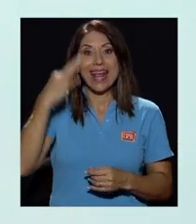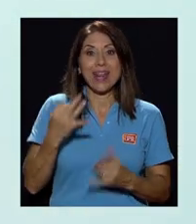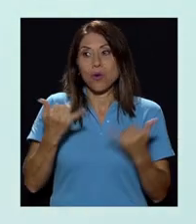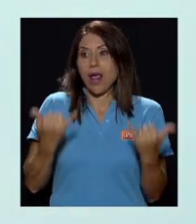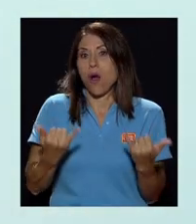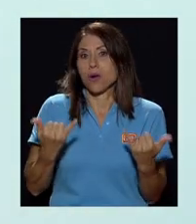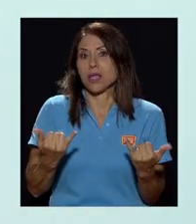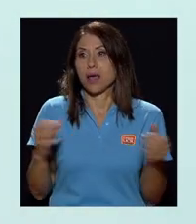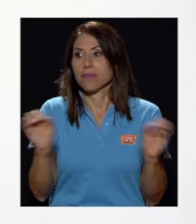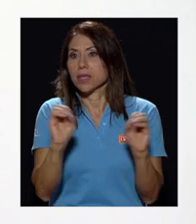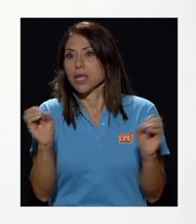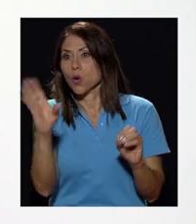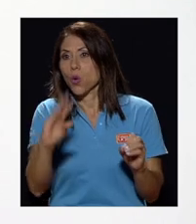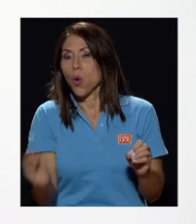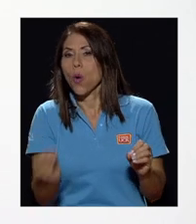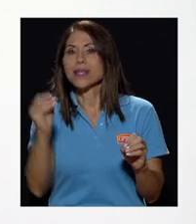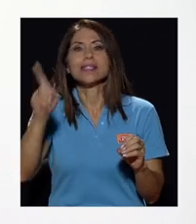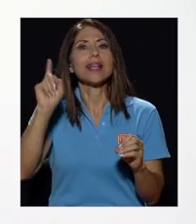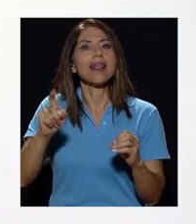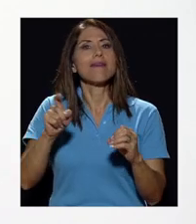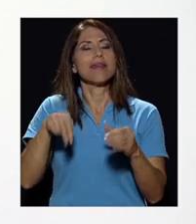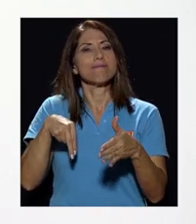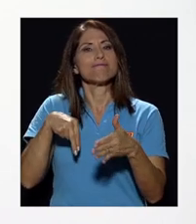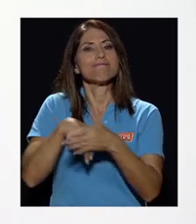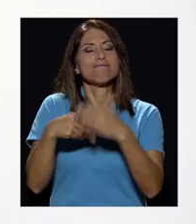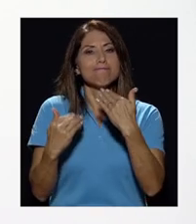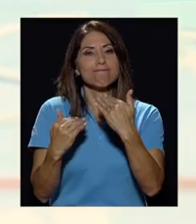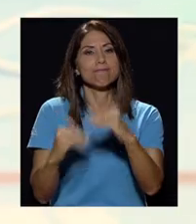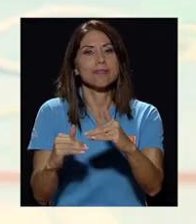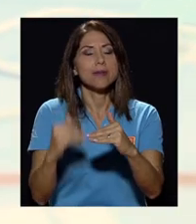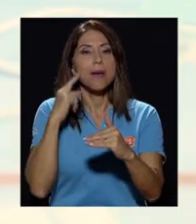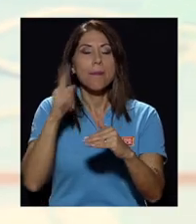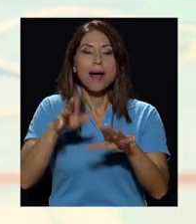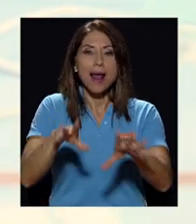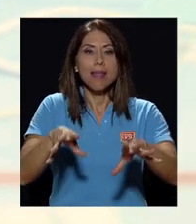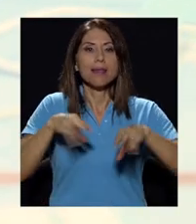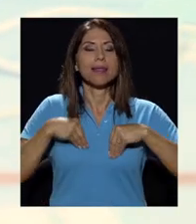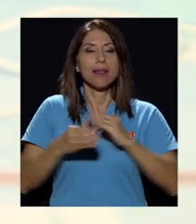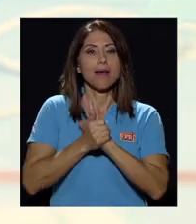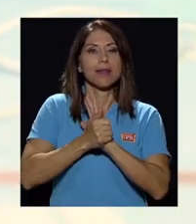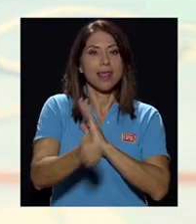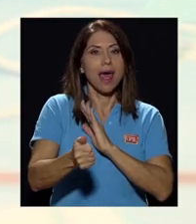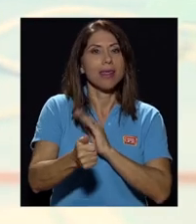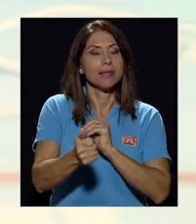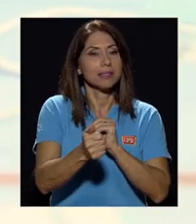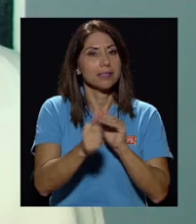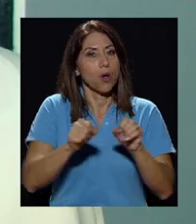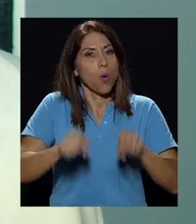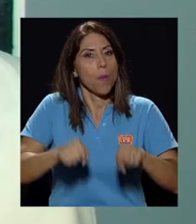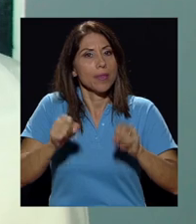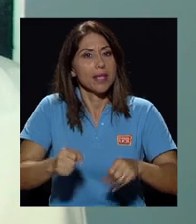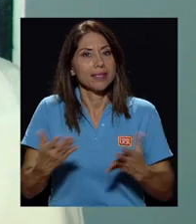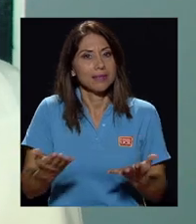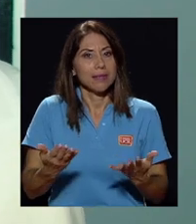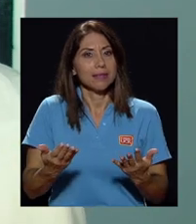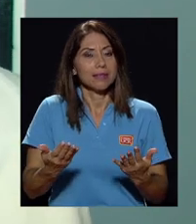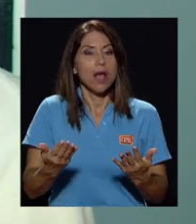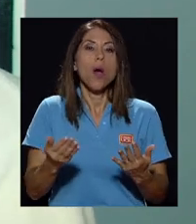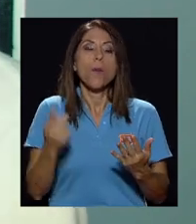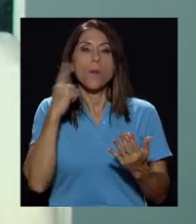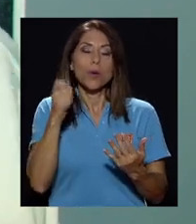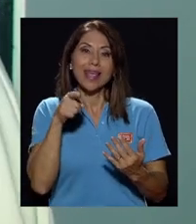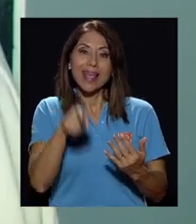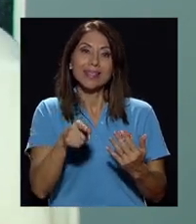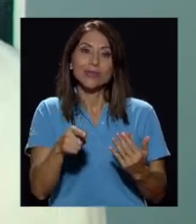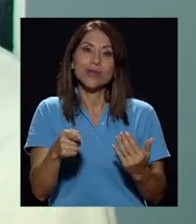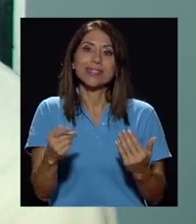ningún muchacho en ninguna muchacha de adquirir este tipo de habilidades que son habilidades o competencias porque son equivalentes a lo